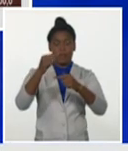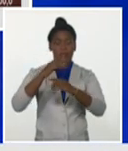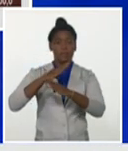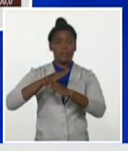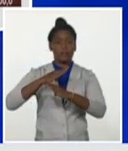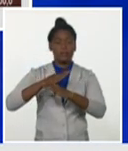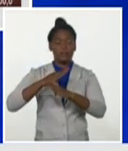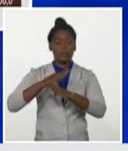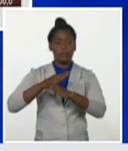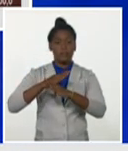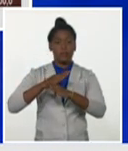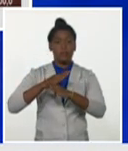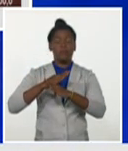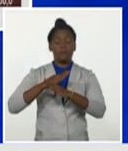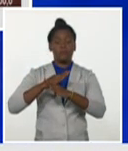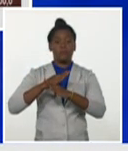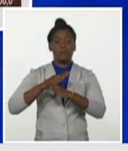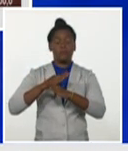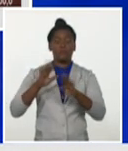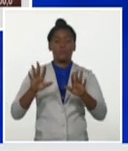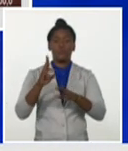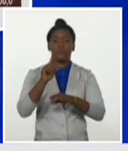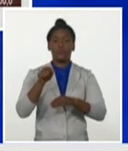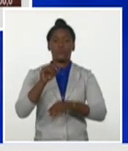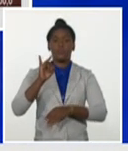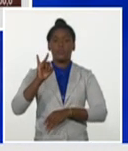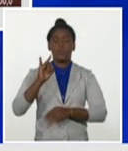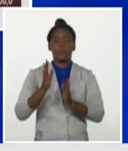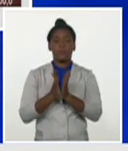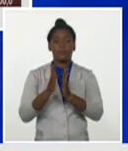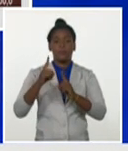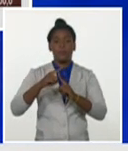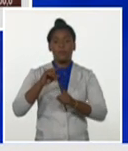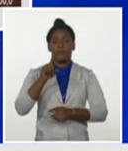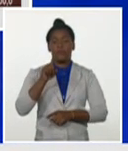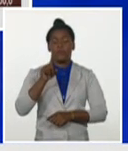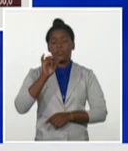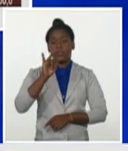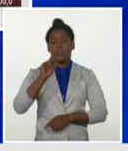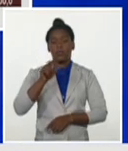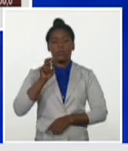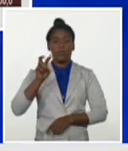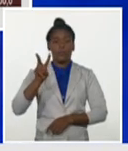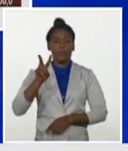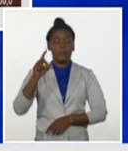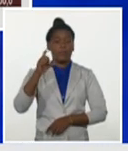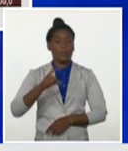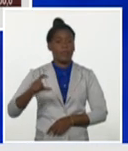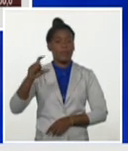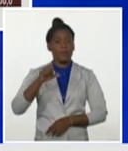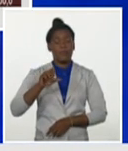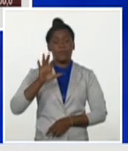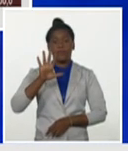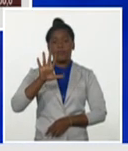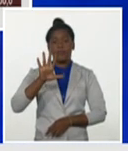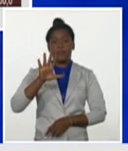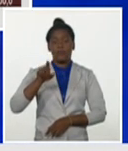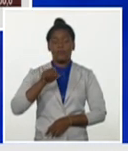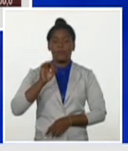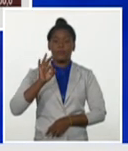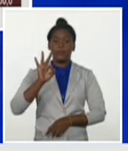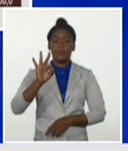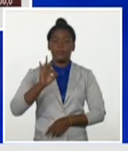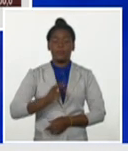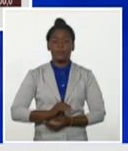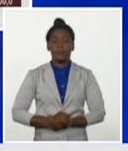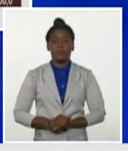Cuba, el 12,7%, Matanzas el 7,2%, Camagüey el 5,8%,